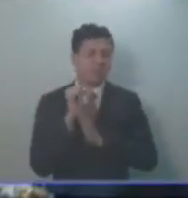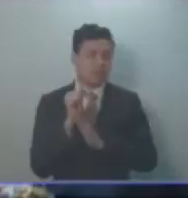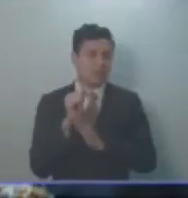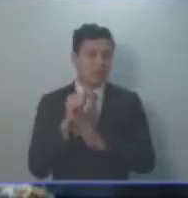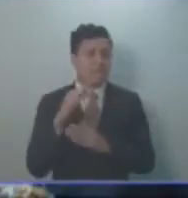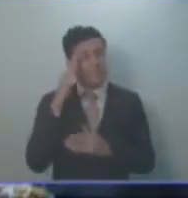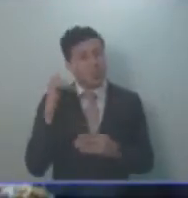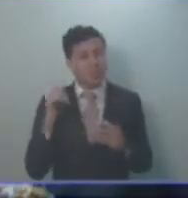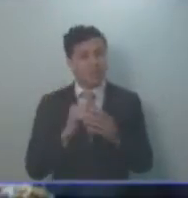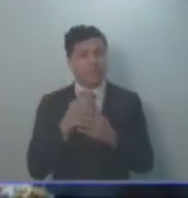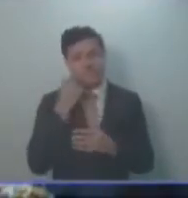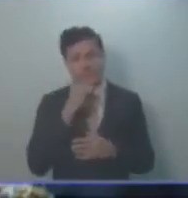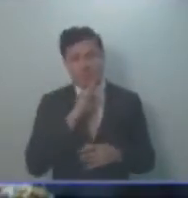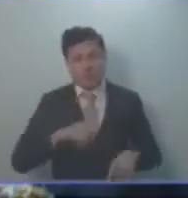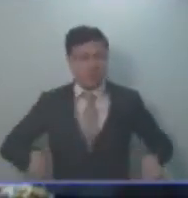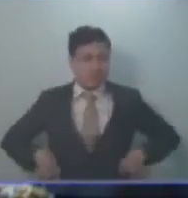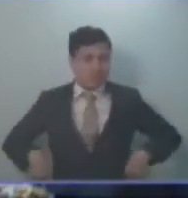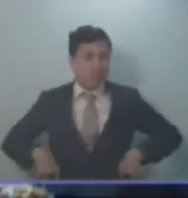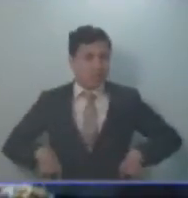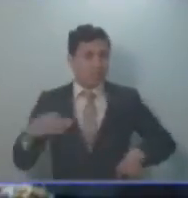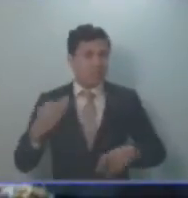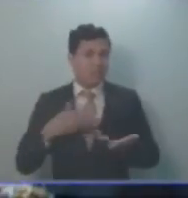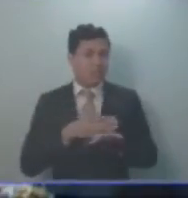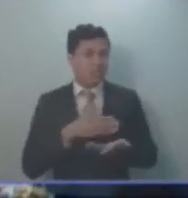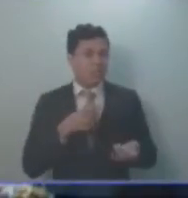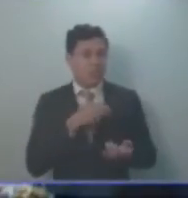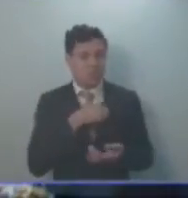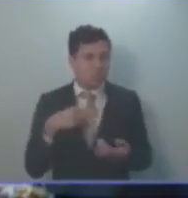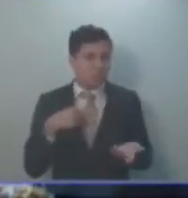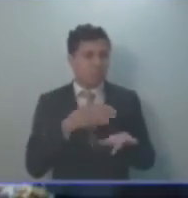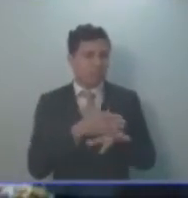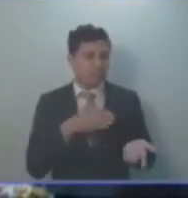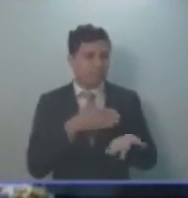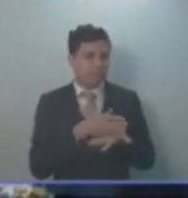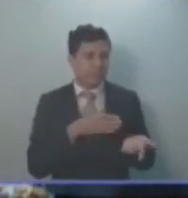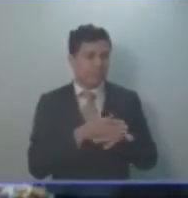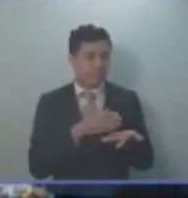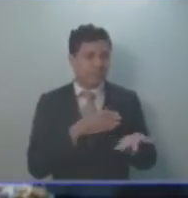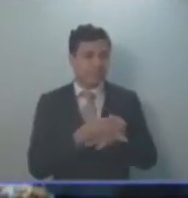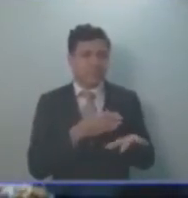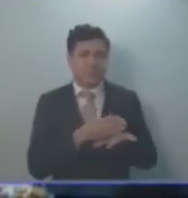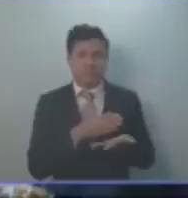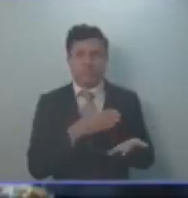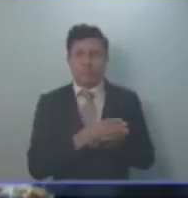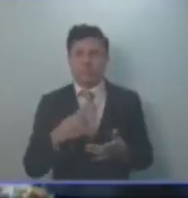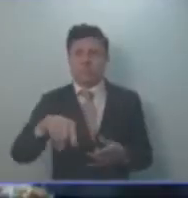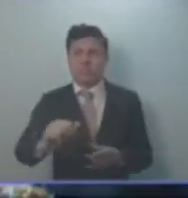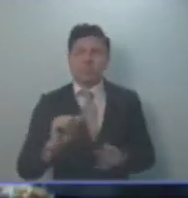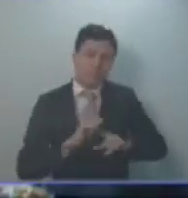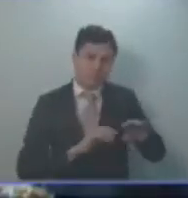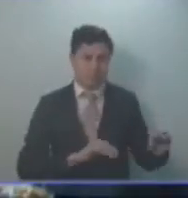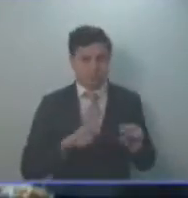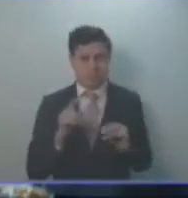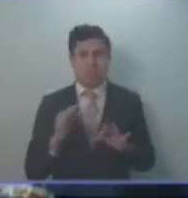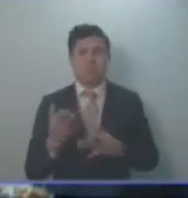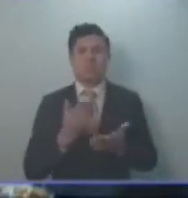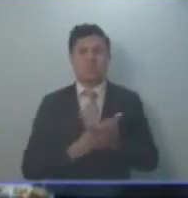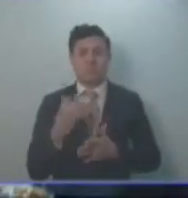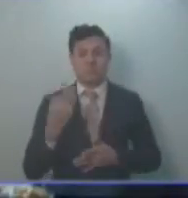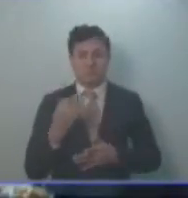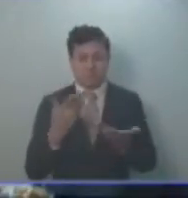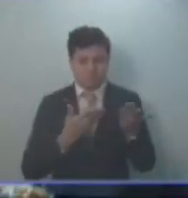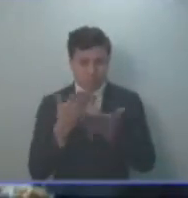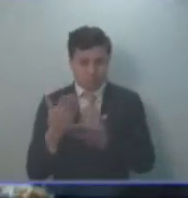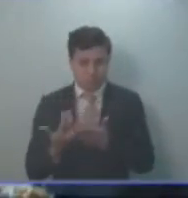que requieran controles médicos frecuentes, rehabilitación o que necesiten una